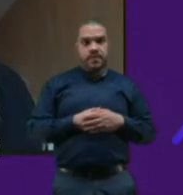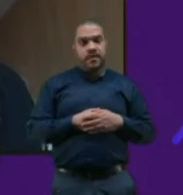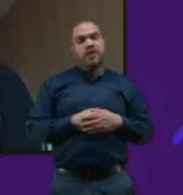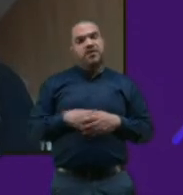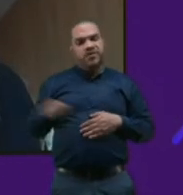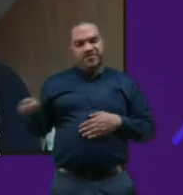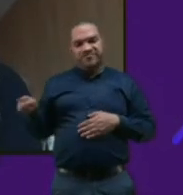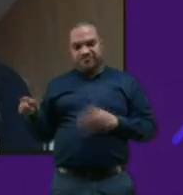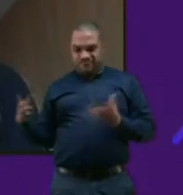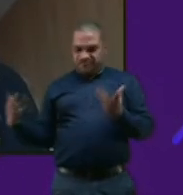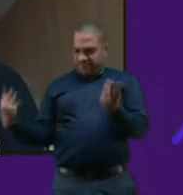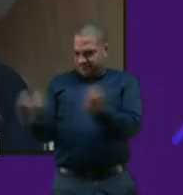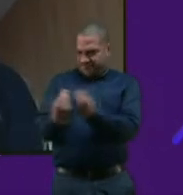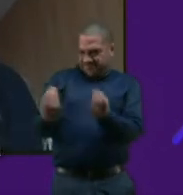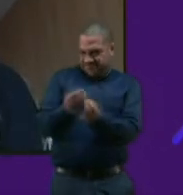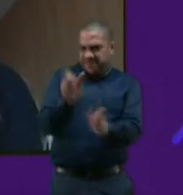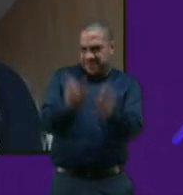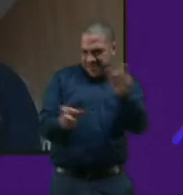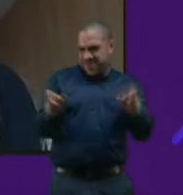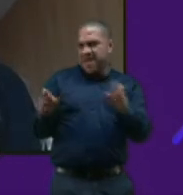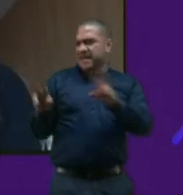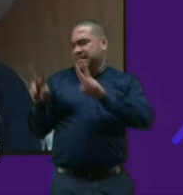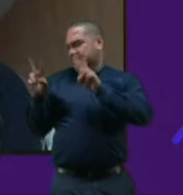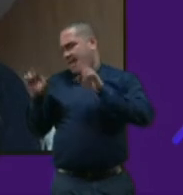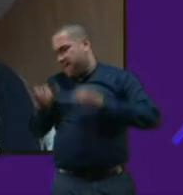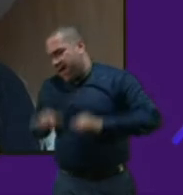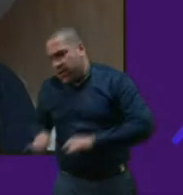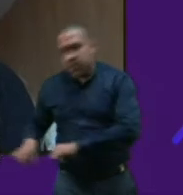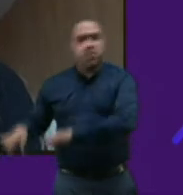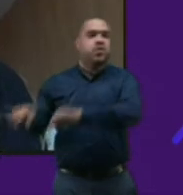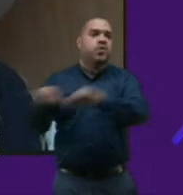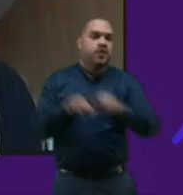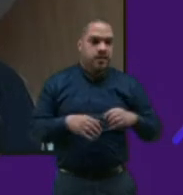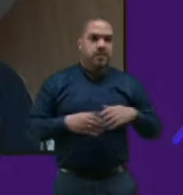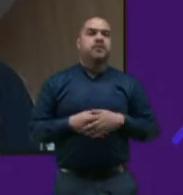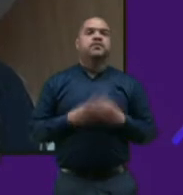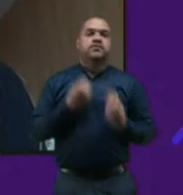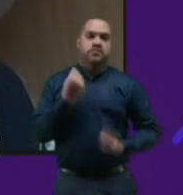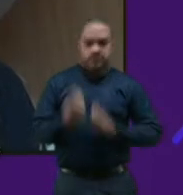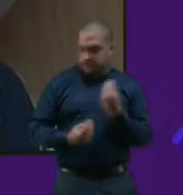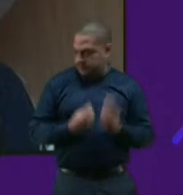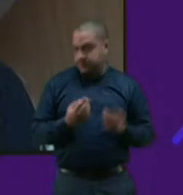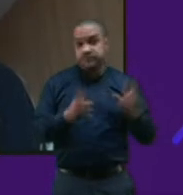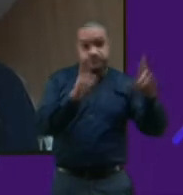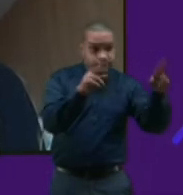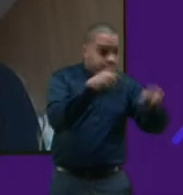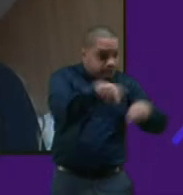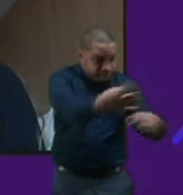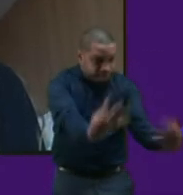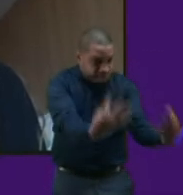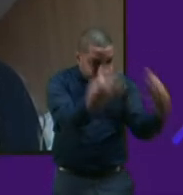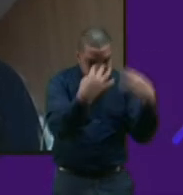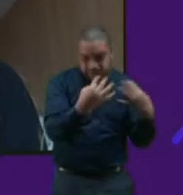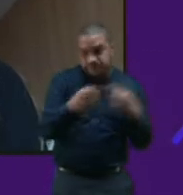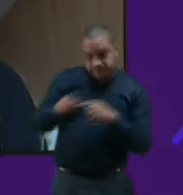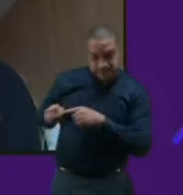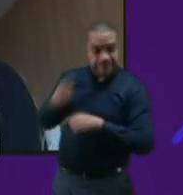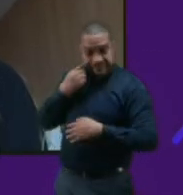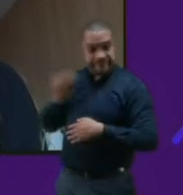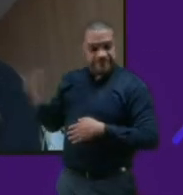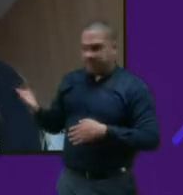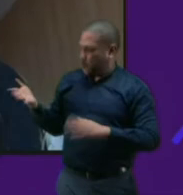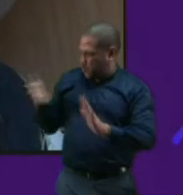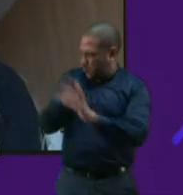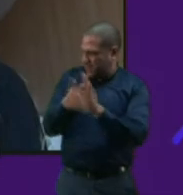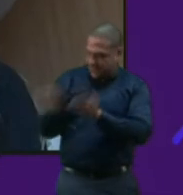que eso también lo ayuda a uno a empujarlo y lo inspira, que eso es lo que queremos hacer con el resto de personas que nos están viendo. Pero cuéntanos un poquito esa